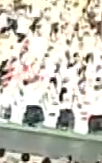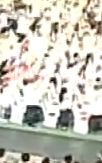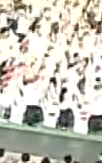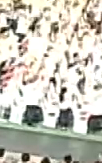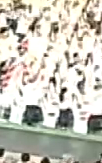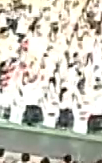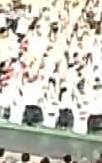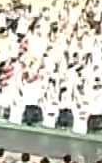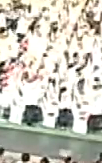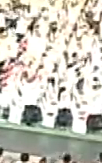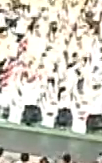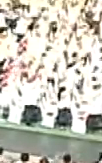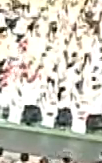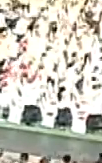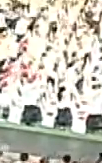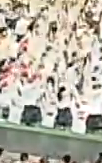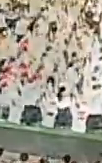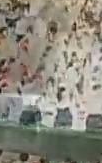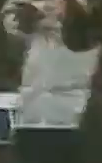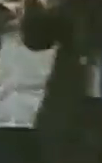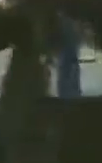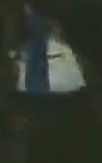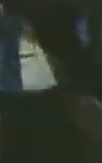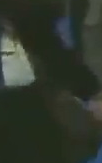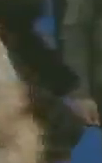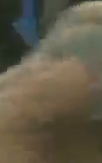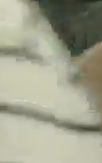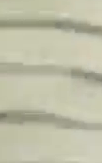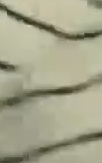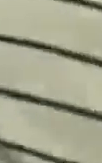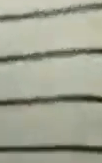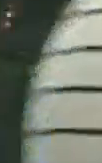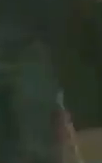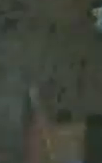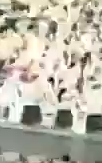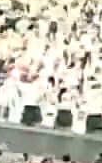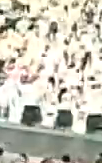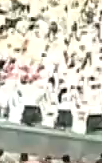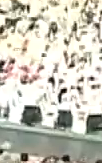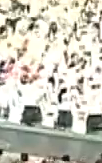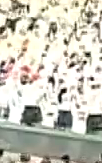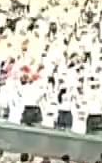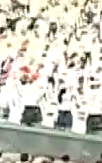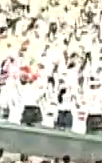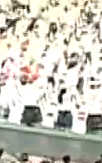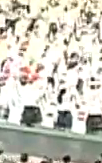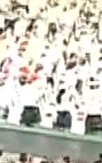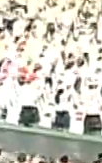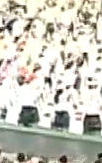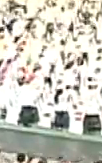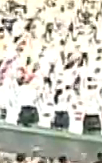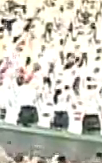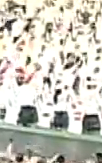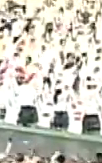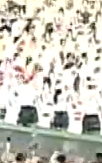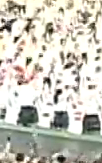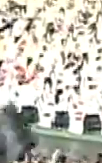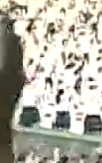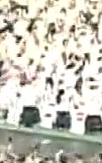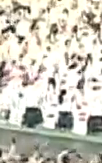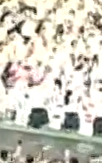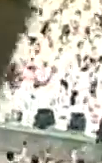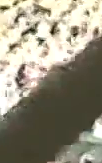Maduro Moros, para participar en el acto de graduación de la Universidad de las Ciencias de la Salud Hugo Chávez, desde acá, desde